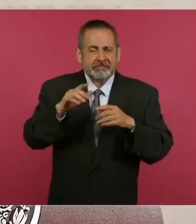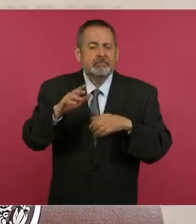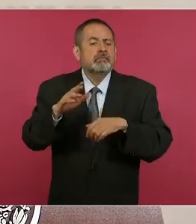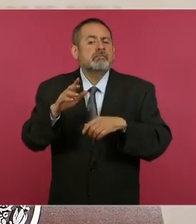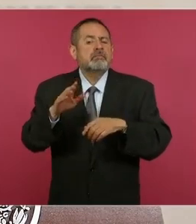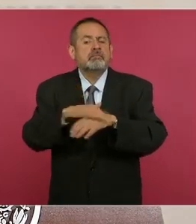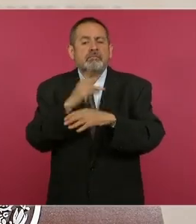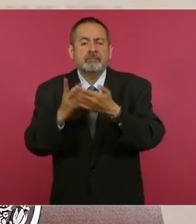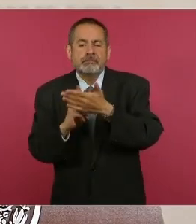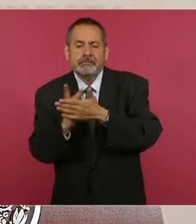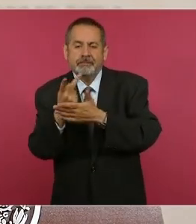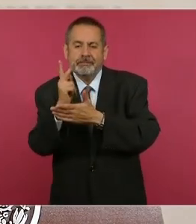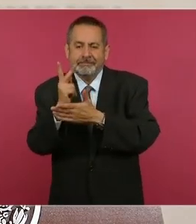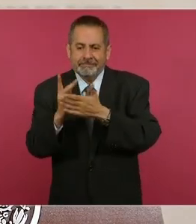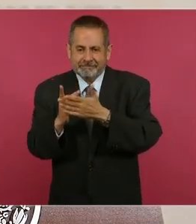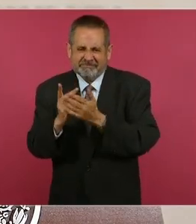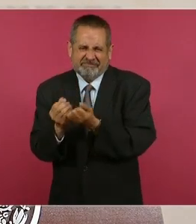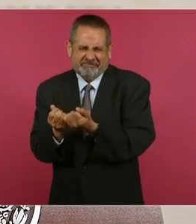sargazo.